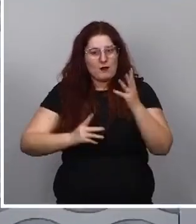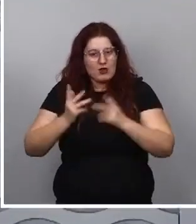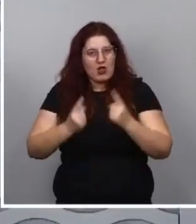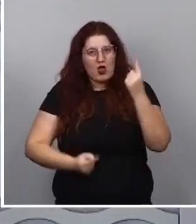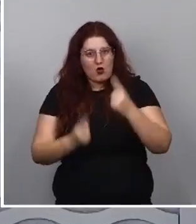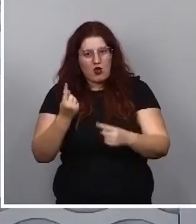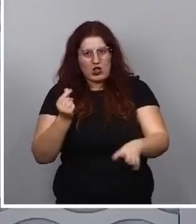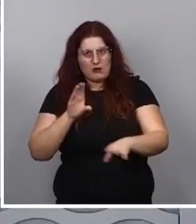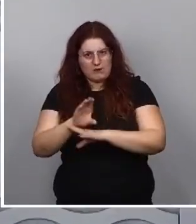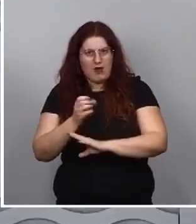que inyectara recursos adicionales.